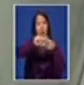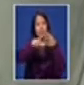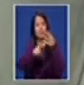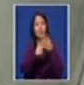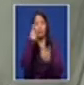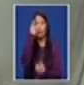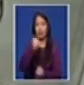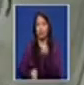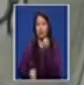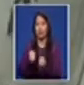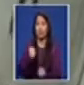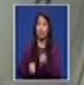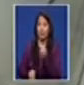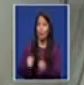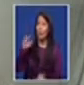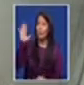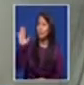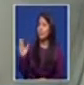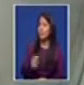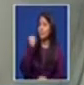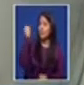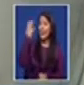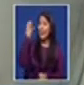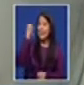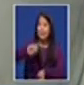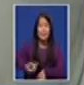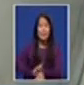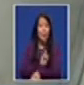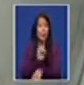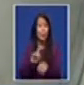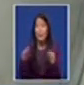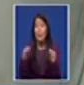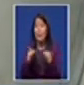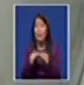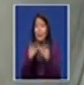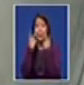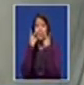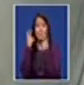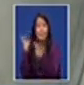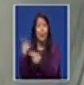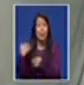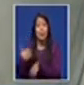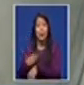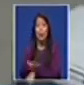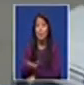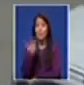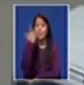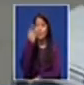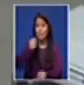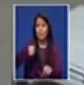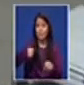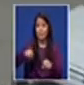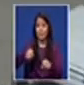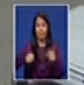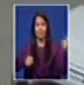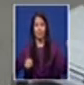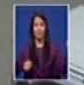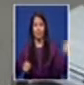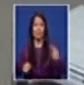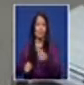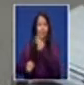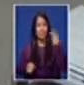corriendo. El asalto duró 15 segundos. Durante ese tiempo, los 3 motociclistas se